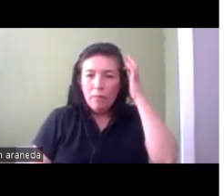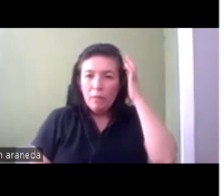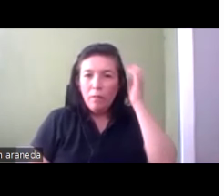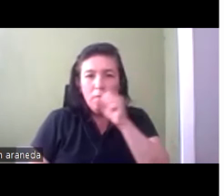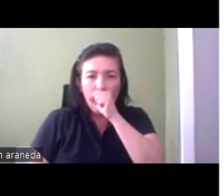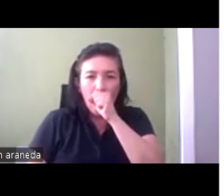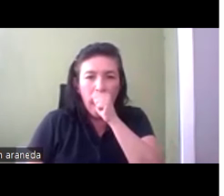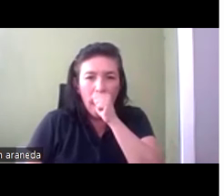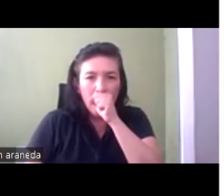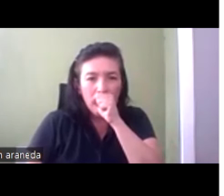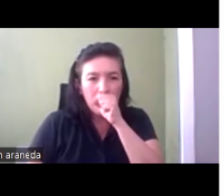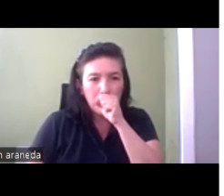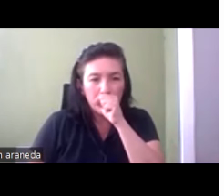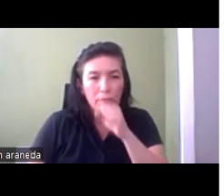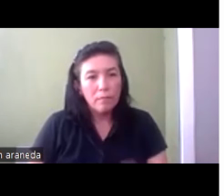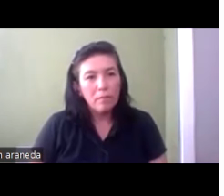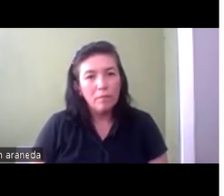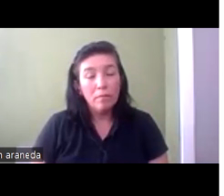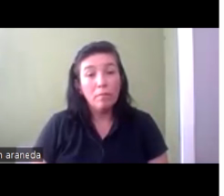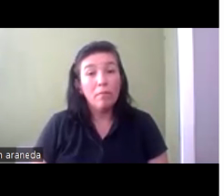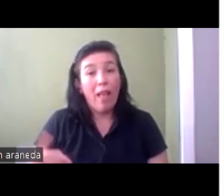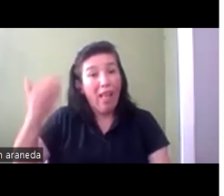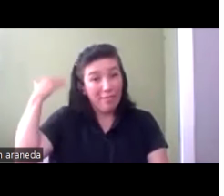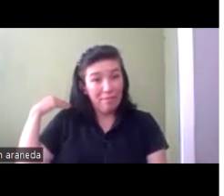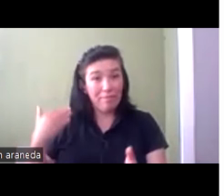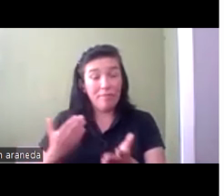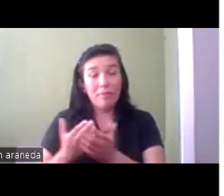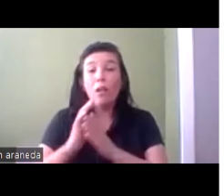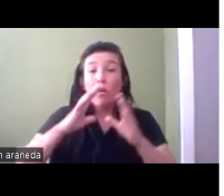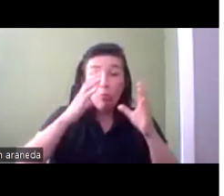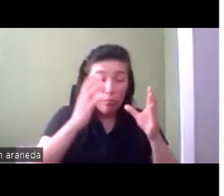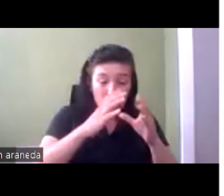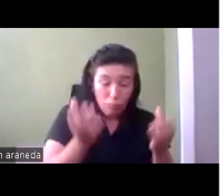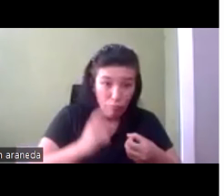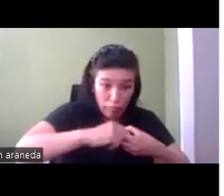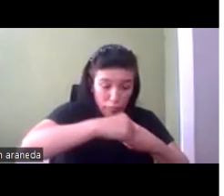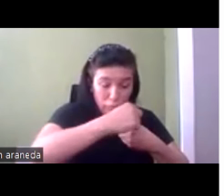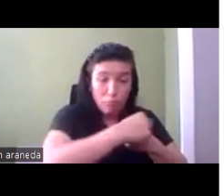Bueno, eh, en principio, la colección, o dentro de